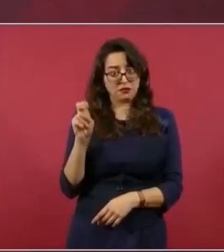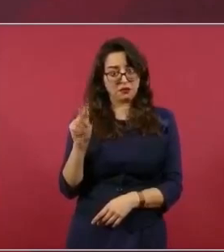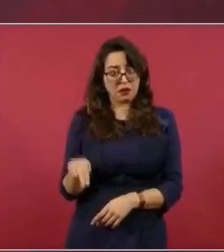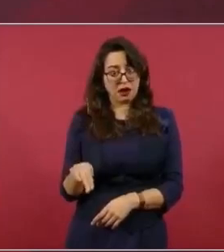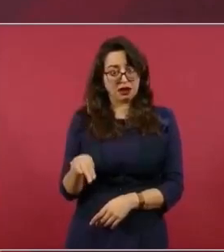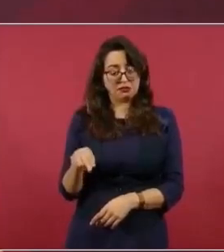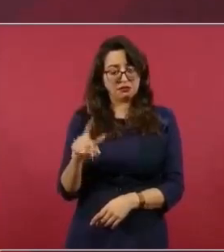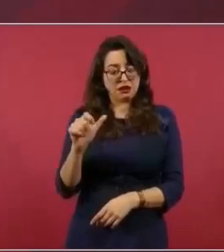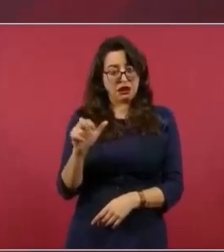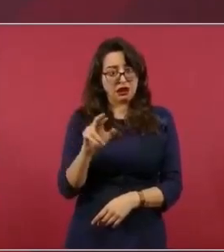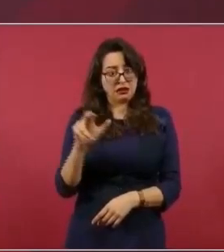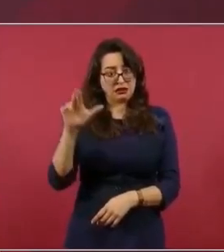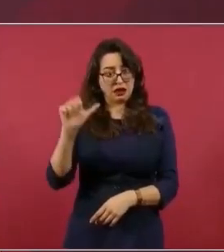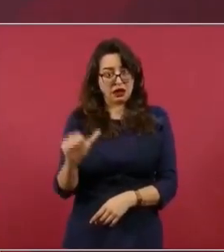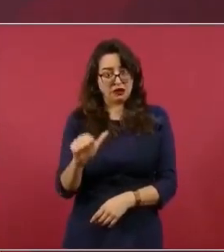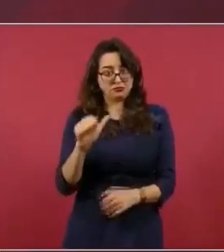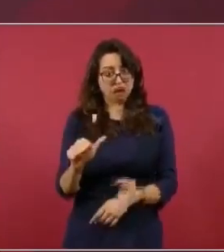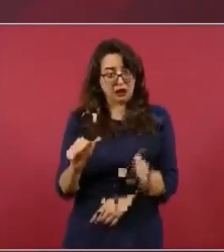ninguna